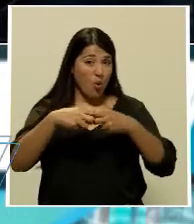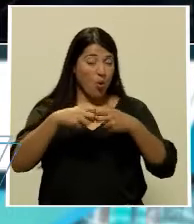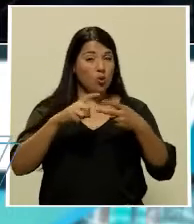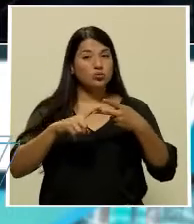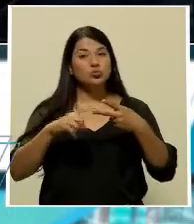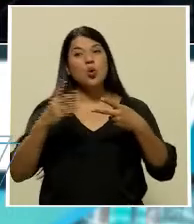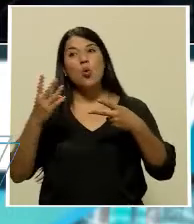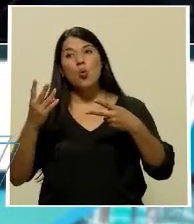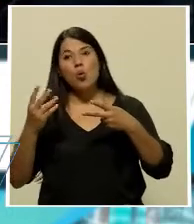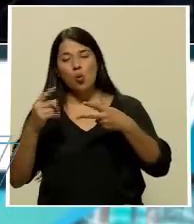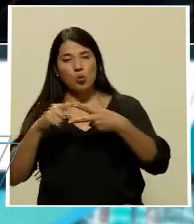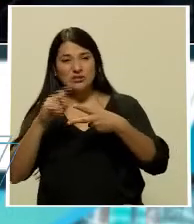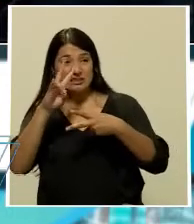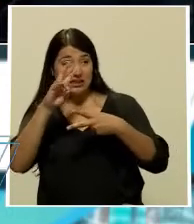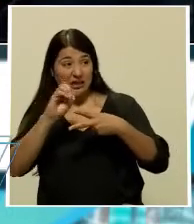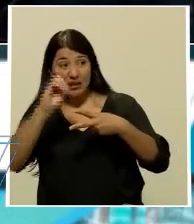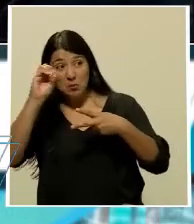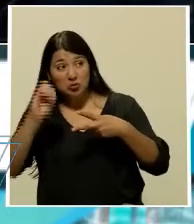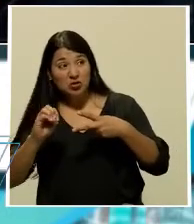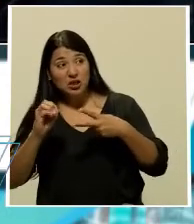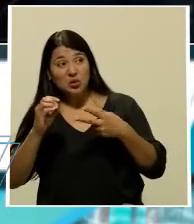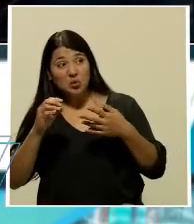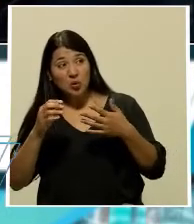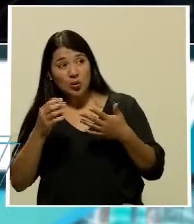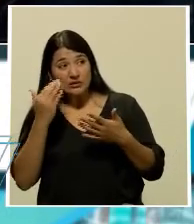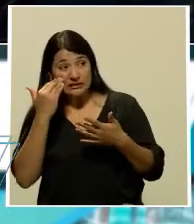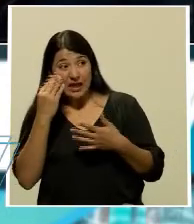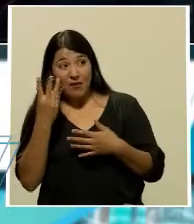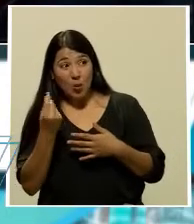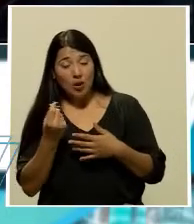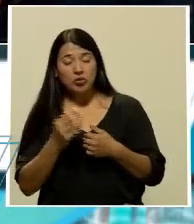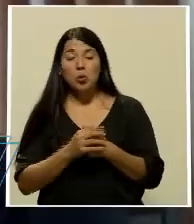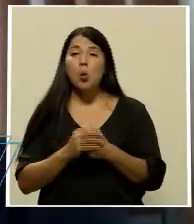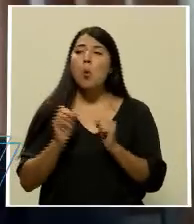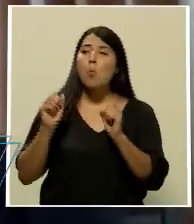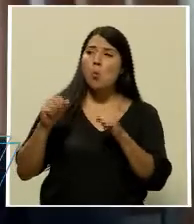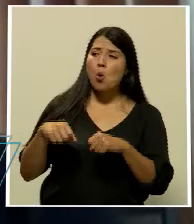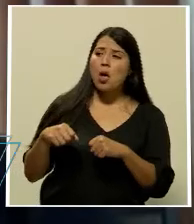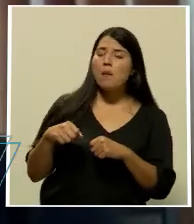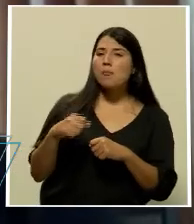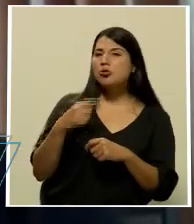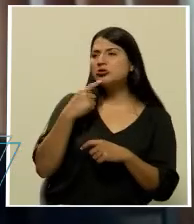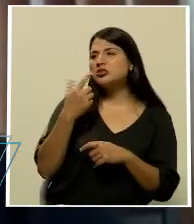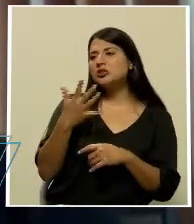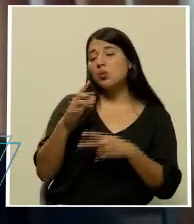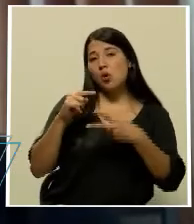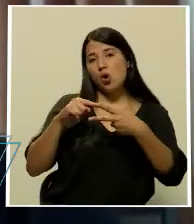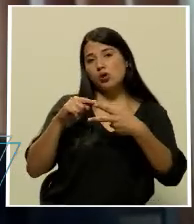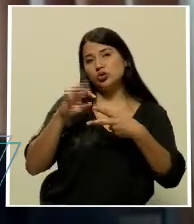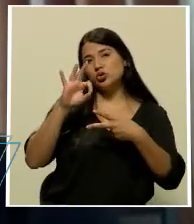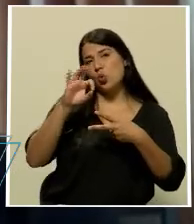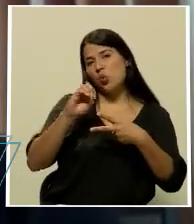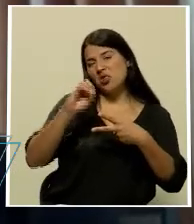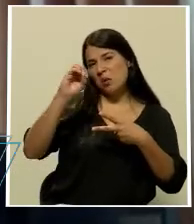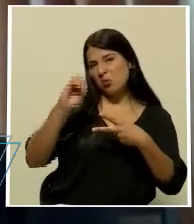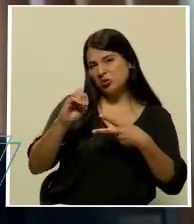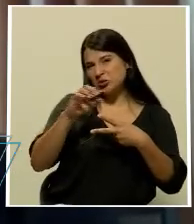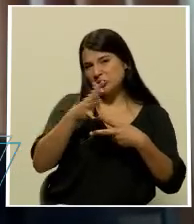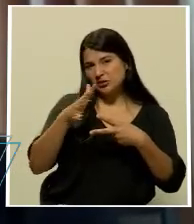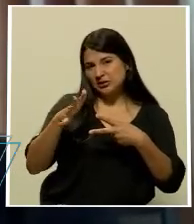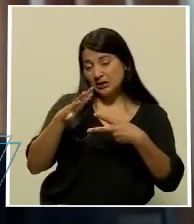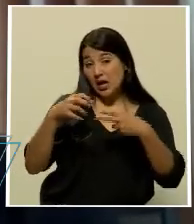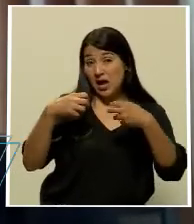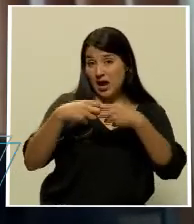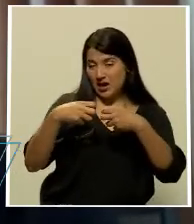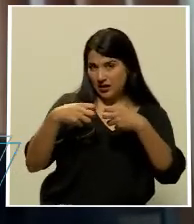90 y pico por ciento? ¿Cómo está distribuida esa carga? Podríamos hablar que cerca de un 90 y un poco más por ciento, un